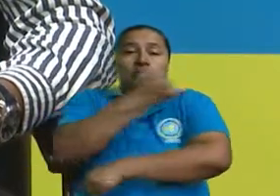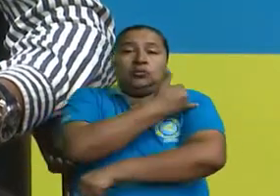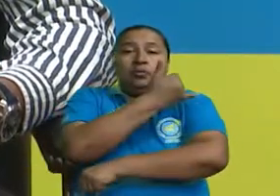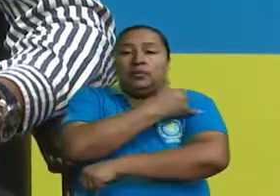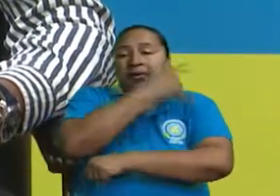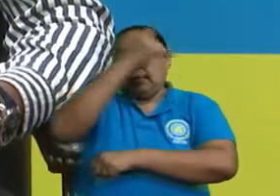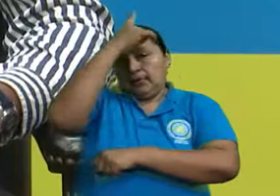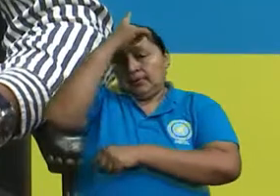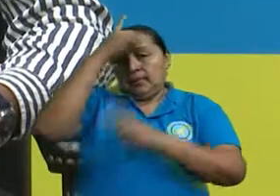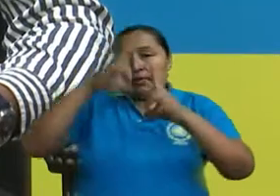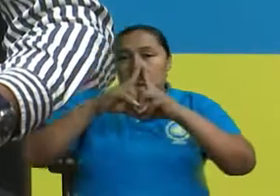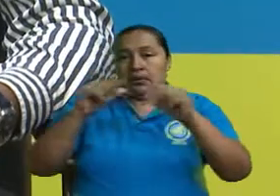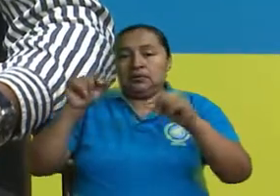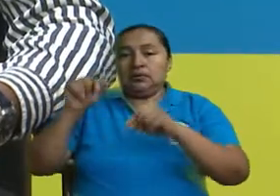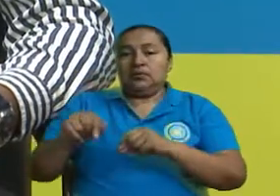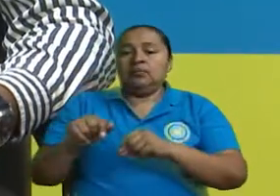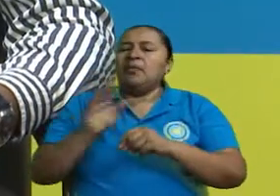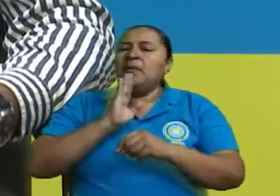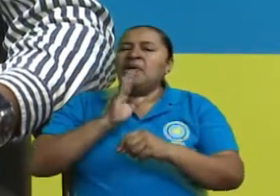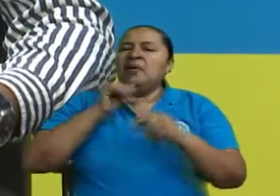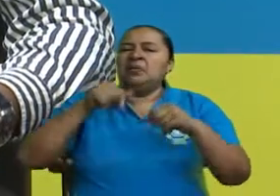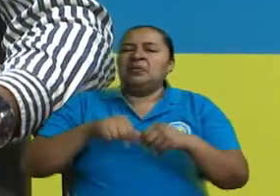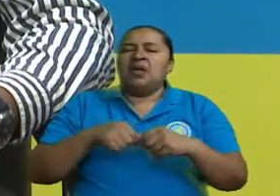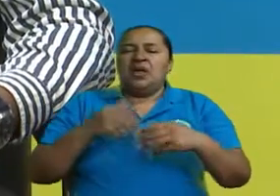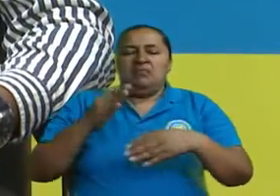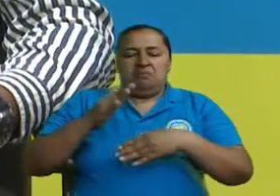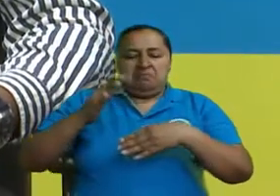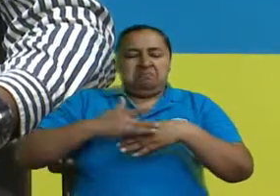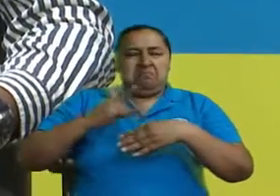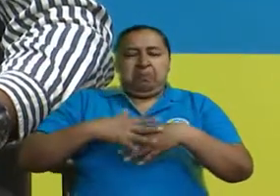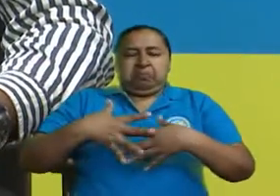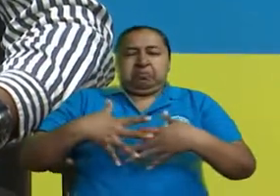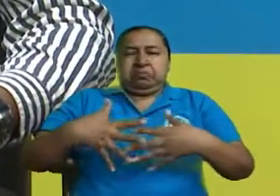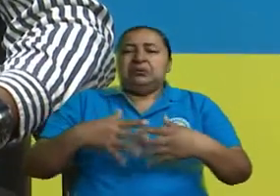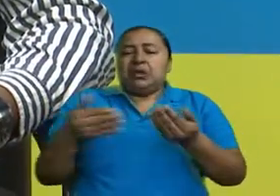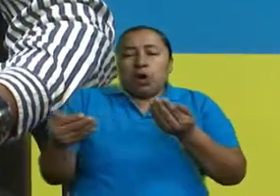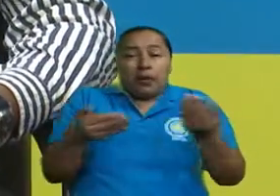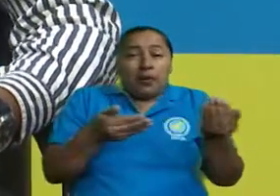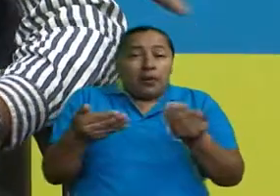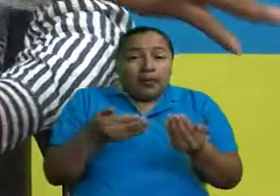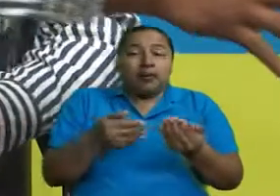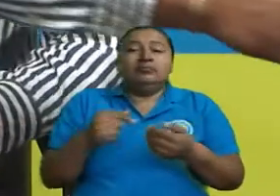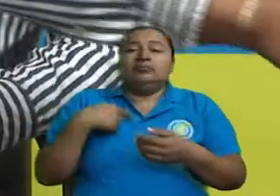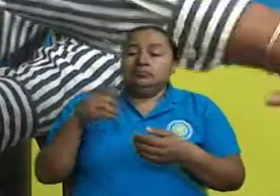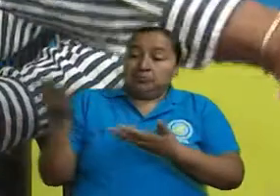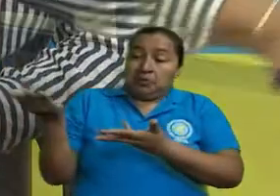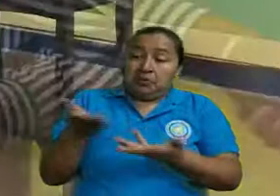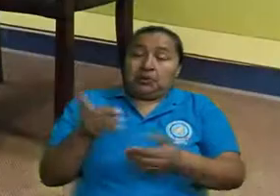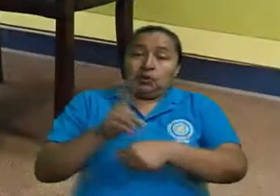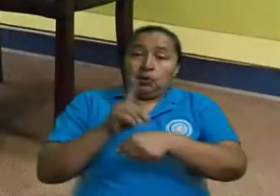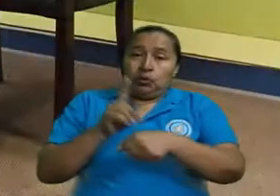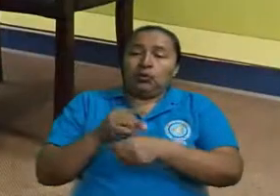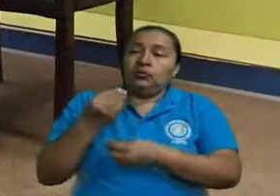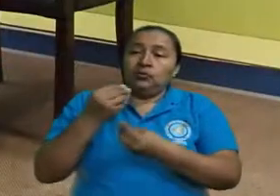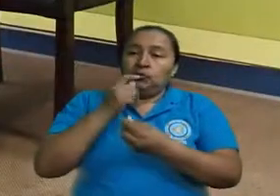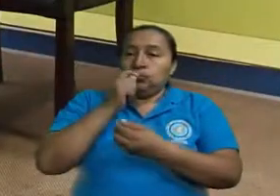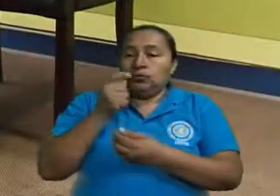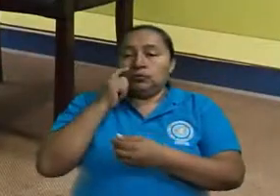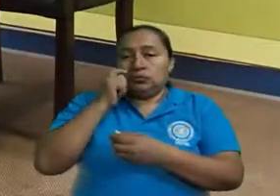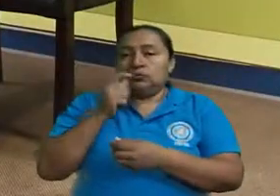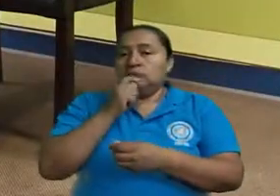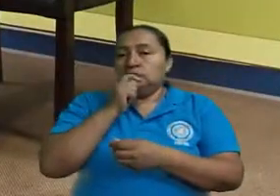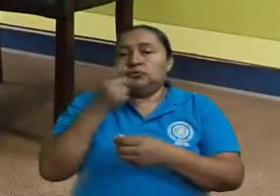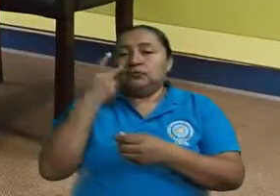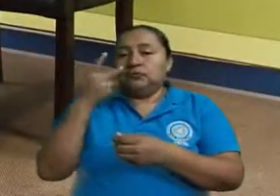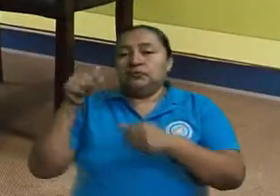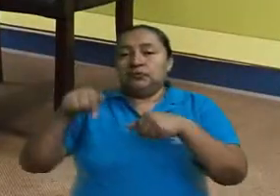hablar de los cólicos en el lactante o en el recién nacido. Bienvenida, doctora. Mucho gusto, un placer tenerla